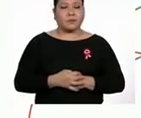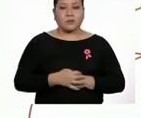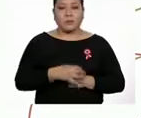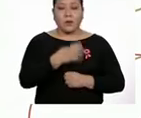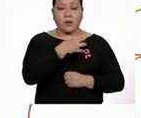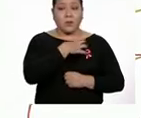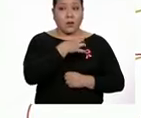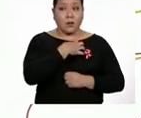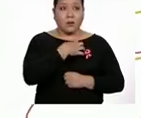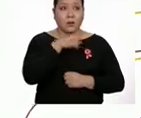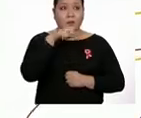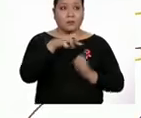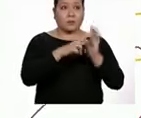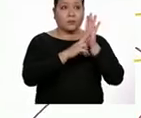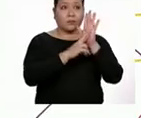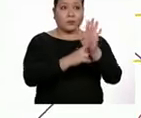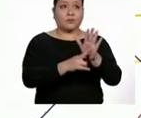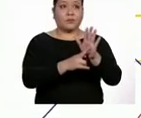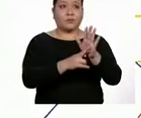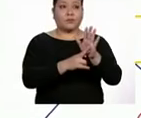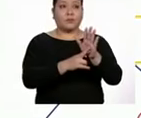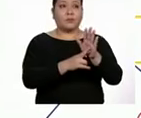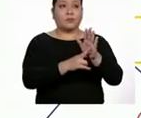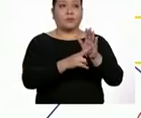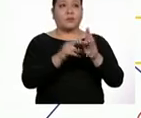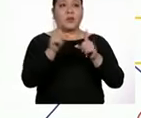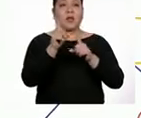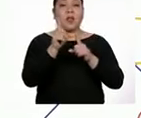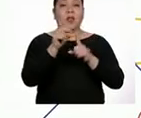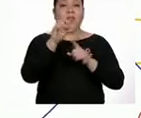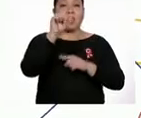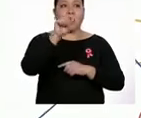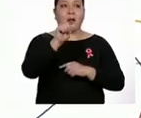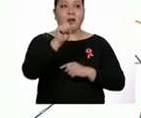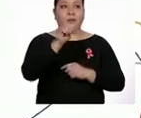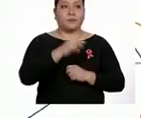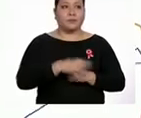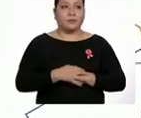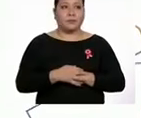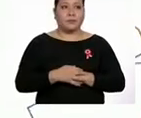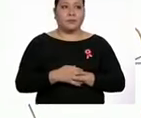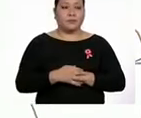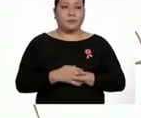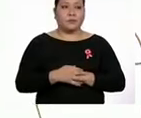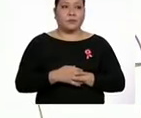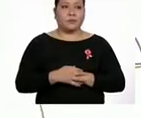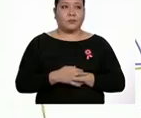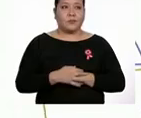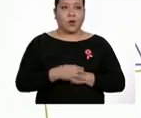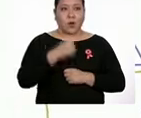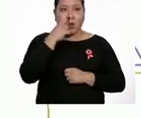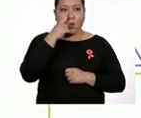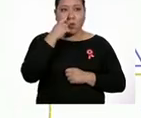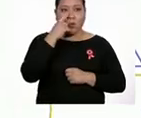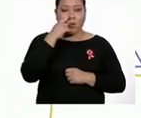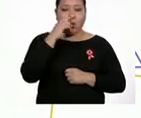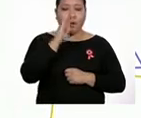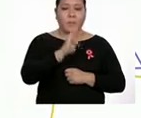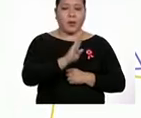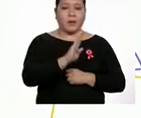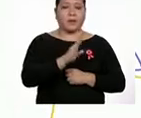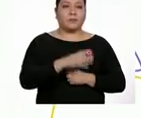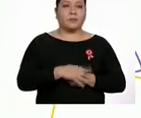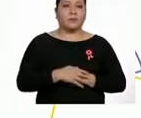mes de mayo lo representaremos con la letra A, mientras que al intervalo de junio con la letra